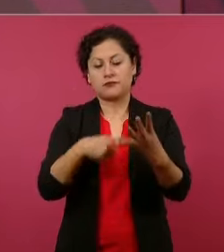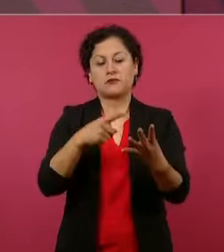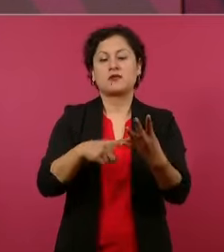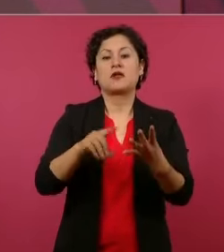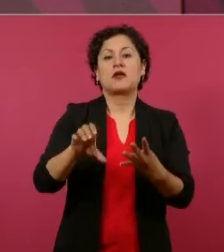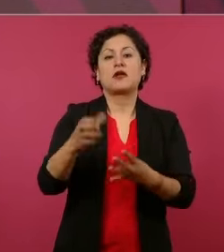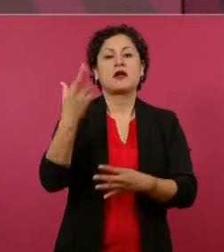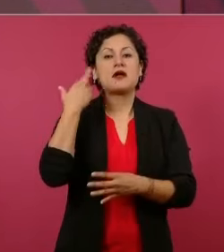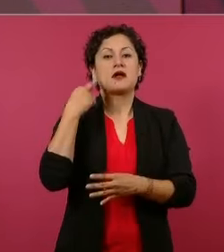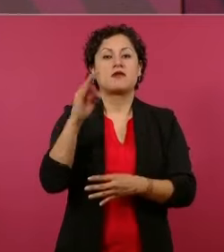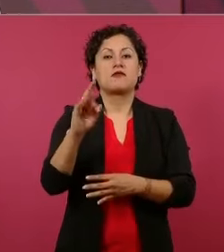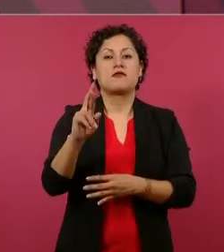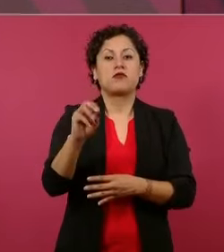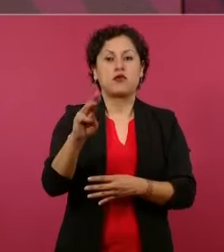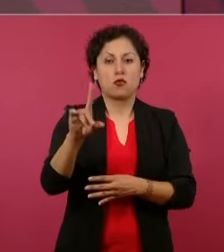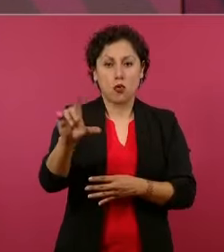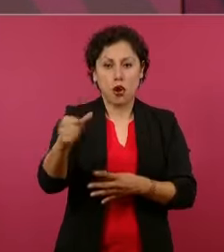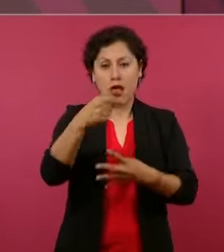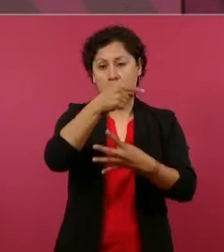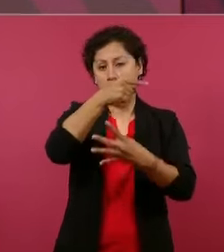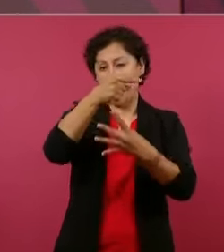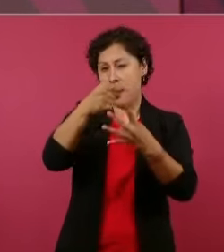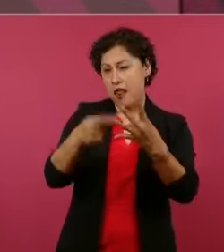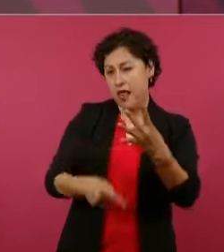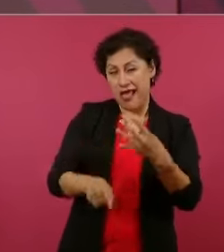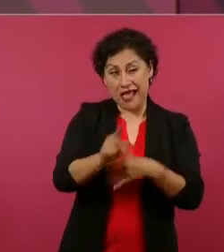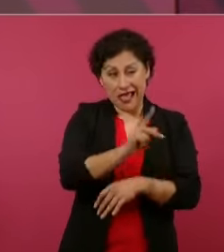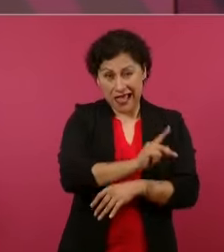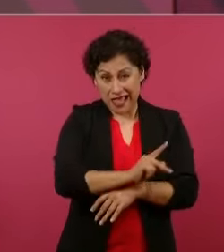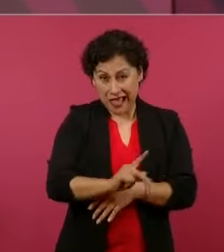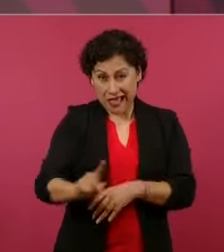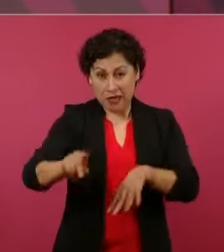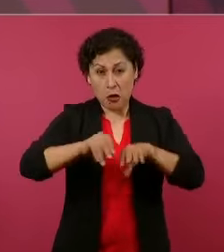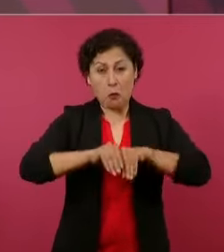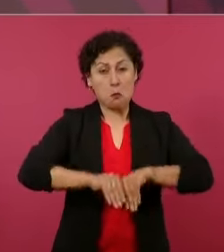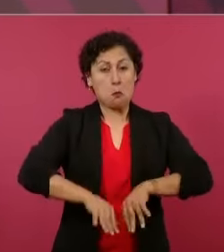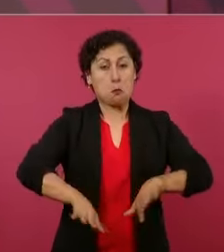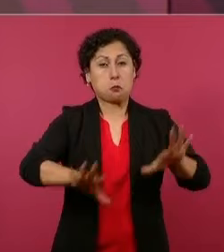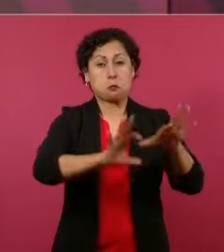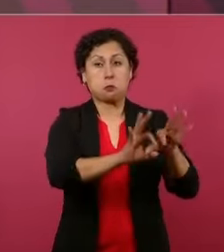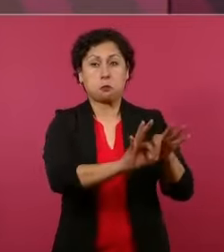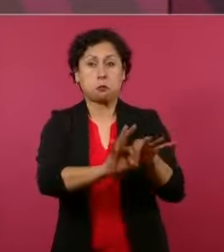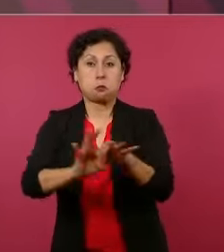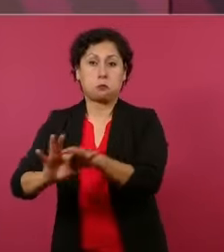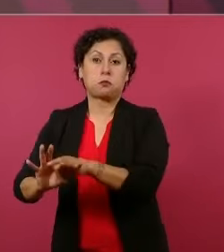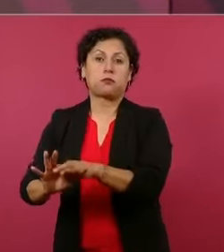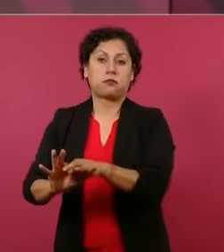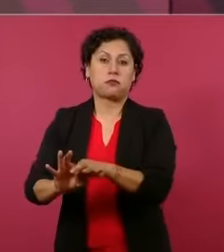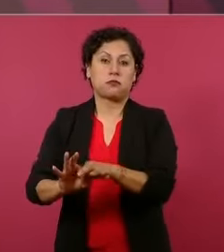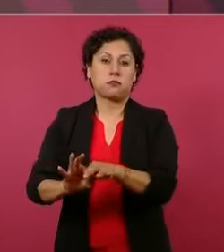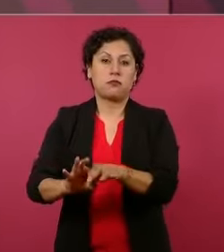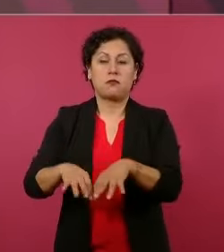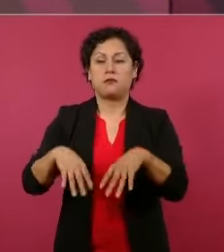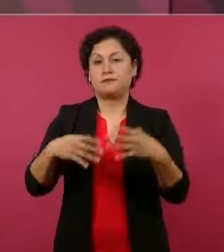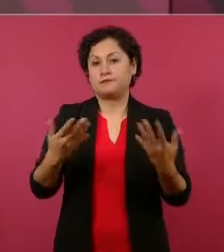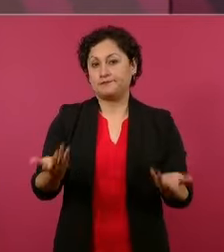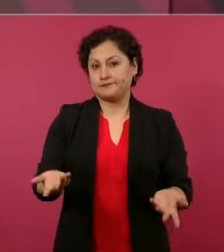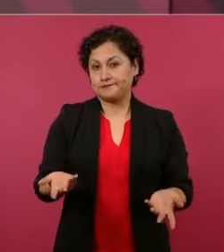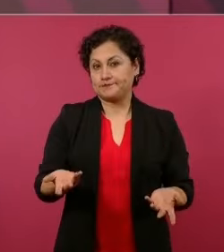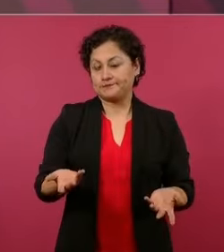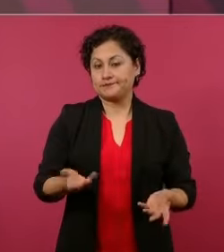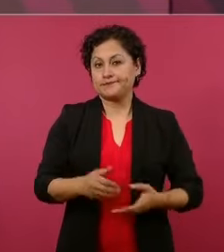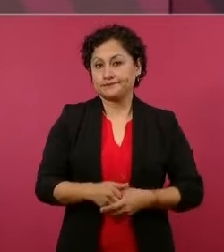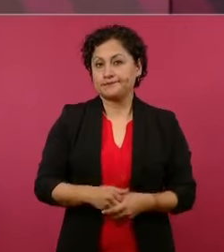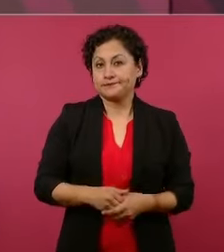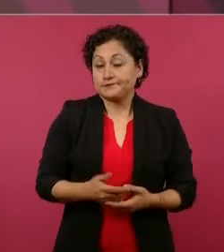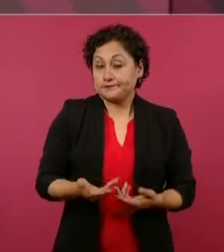Fórmula todos todos todos toos Entonces sí eh